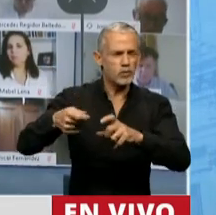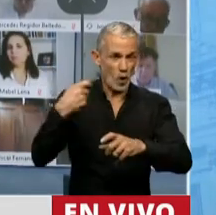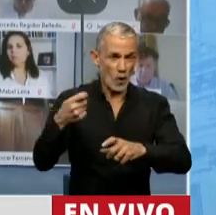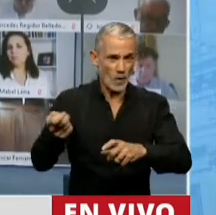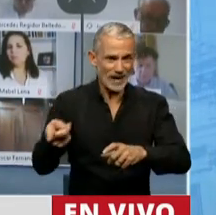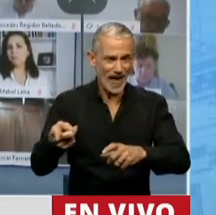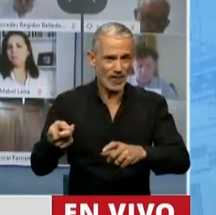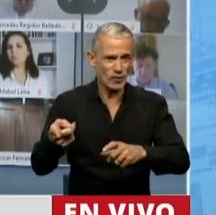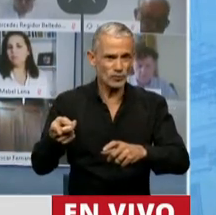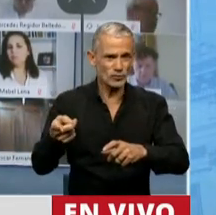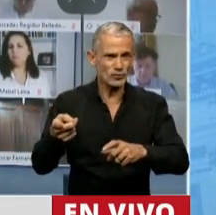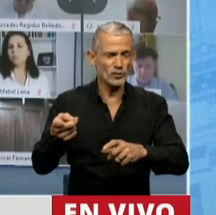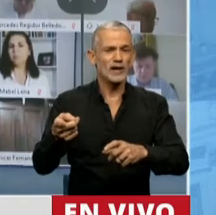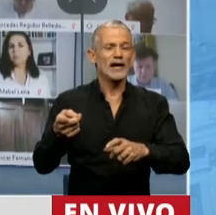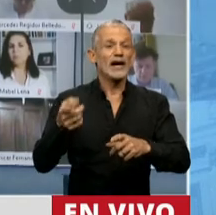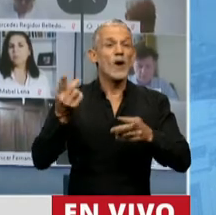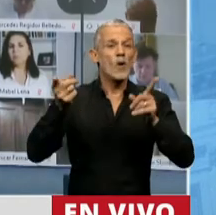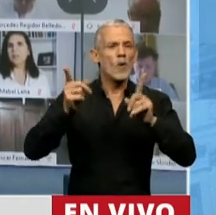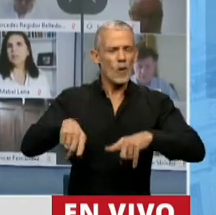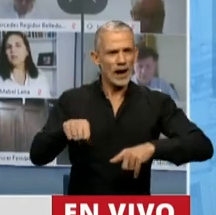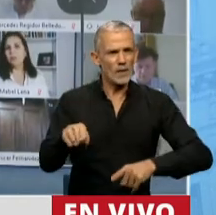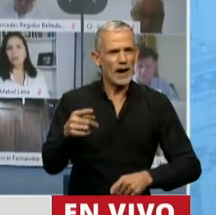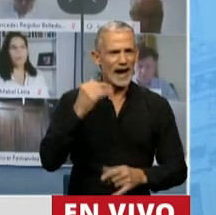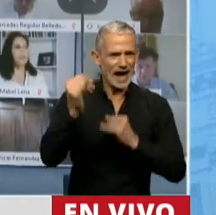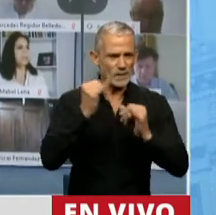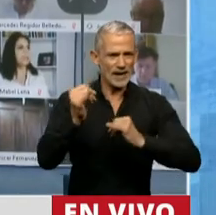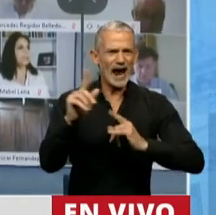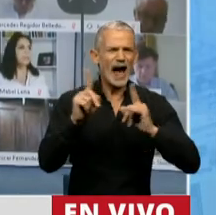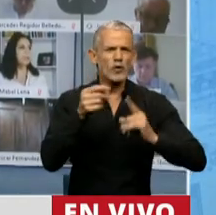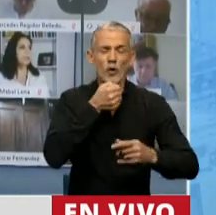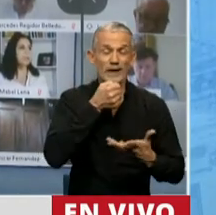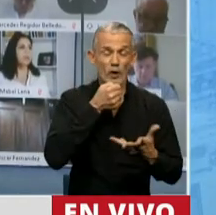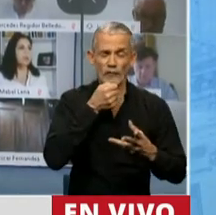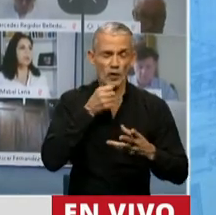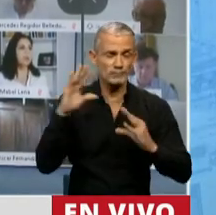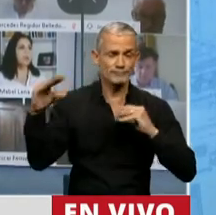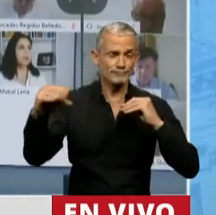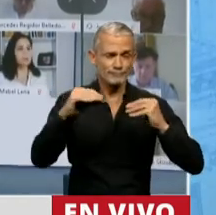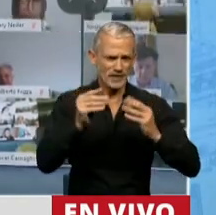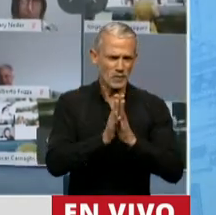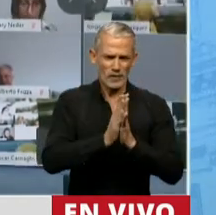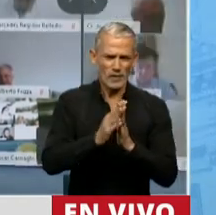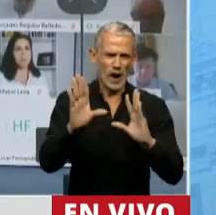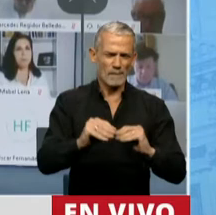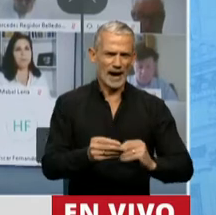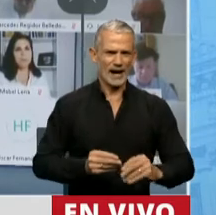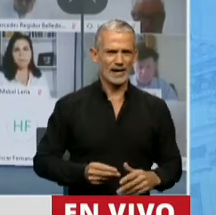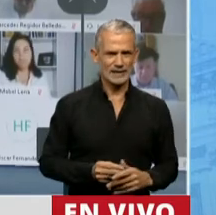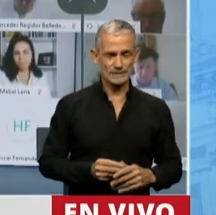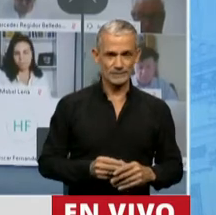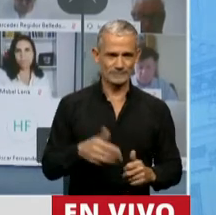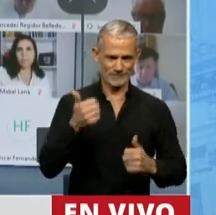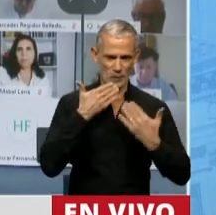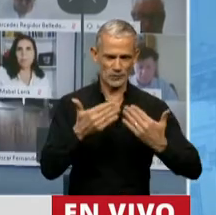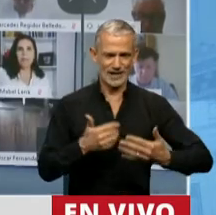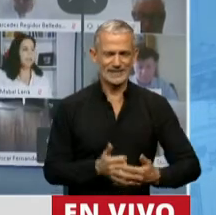es muy importante y la vuelvo a reivindicar. Hay algunos micrófonos que están encendidos. Ahí está.